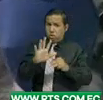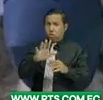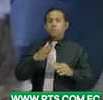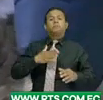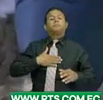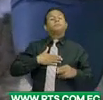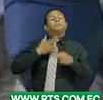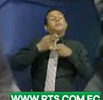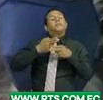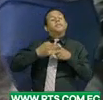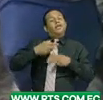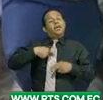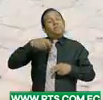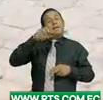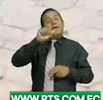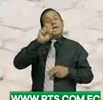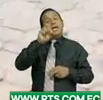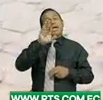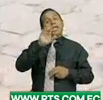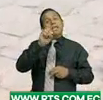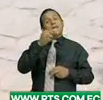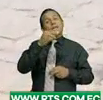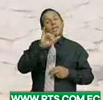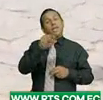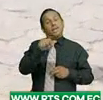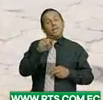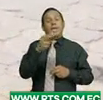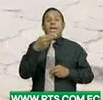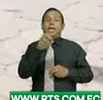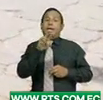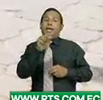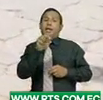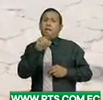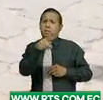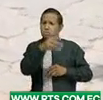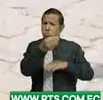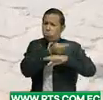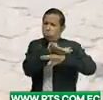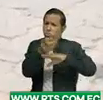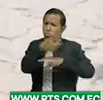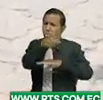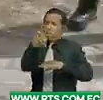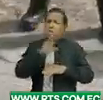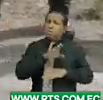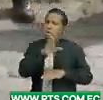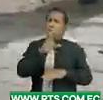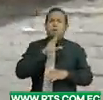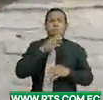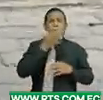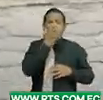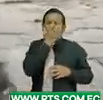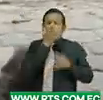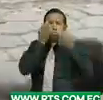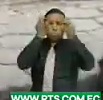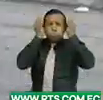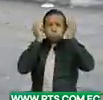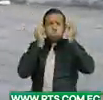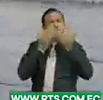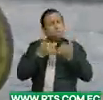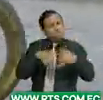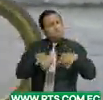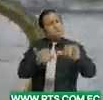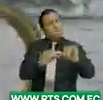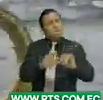es Anthony Hernández y quiero que siempre usen la mascarilla y nunca quiero que salgan